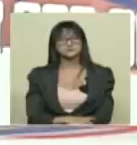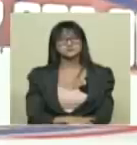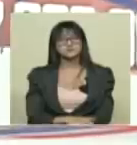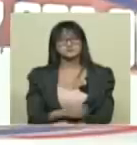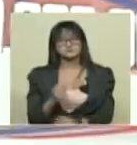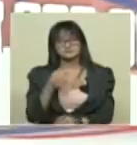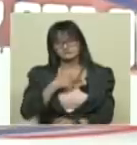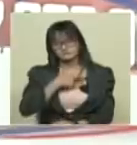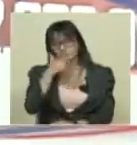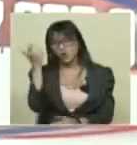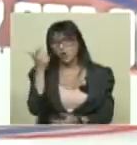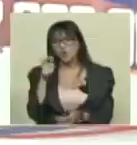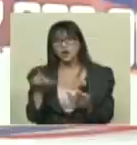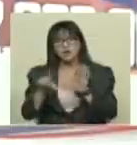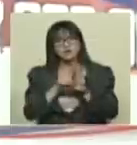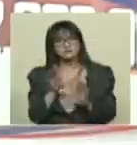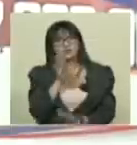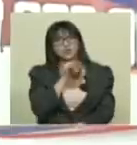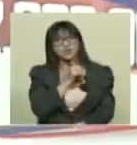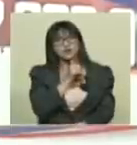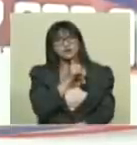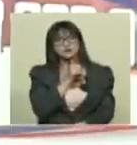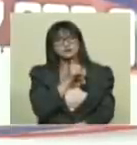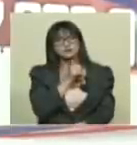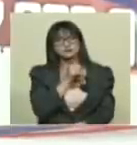Decreto vergonzante, ilegal,